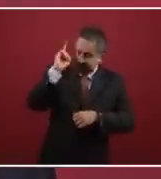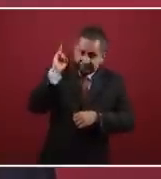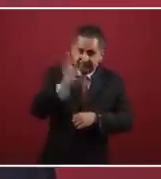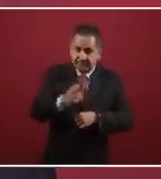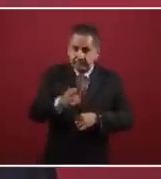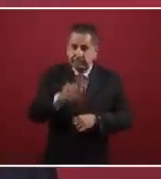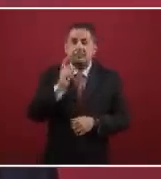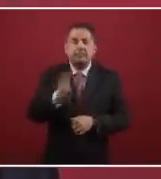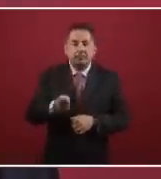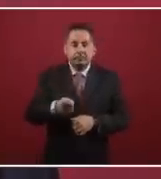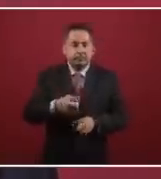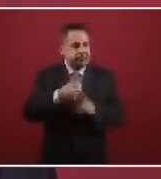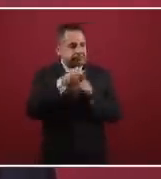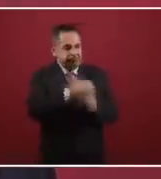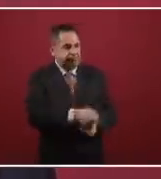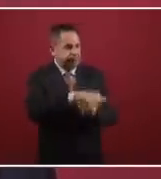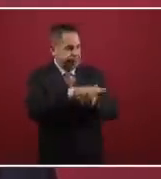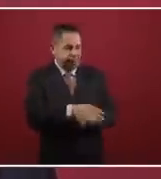la represión.